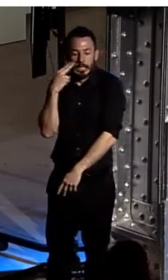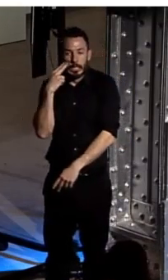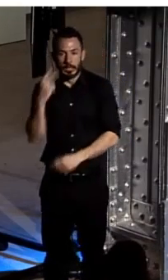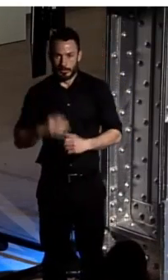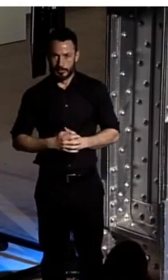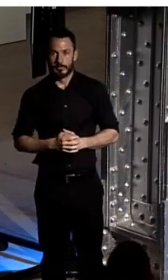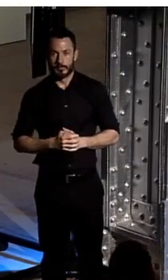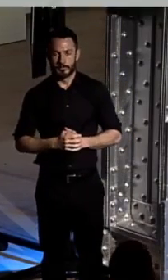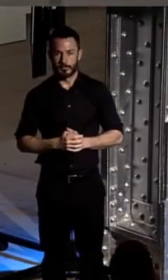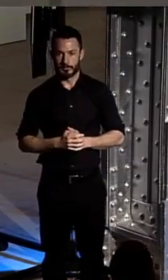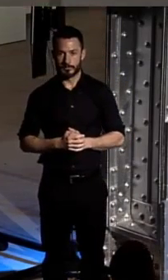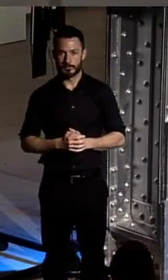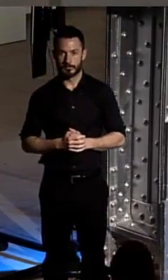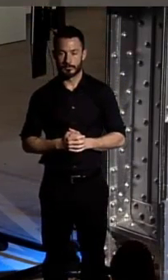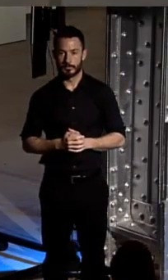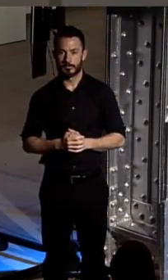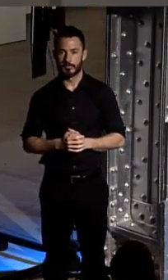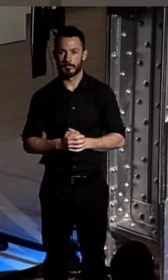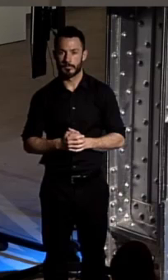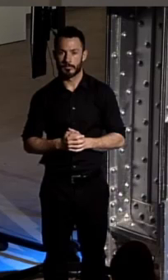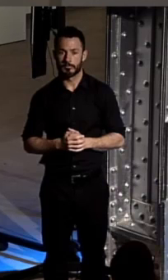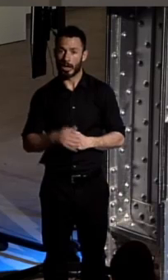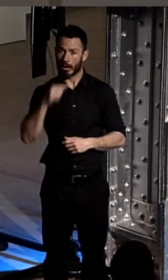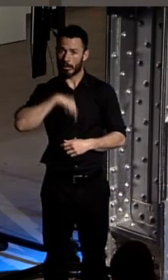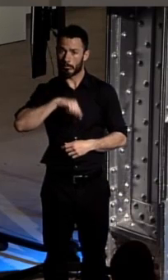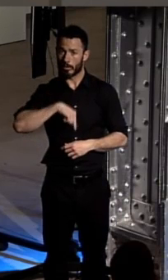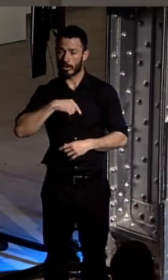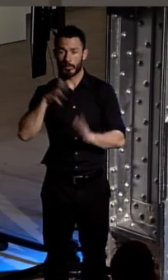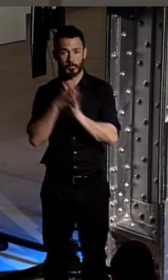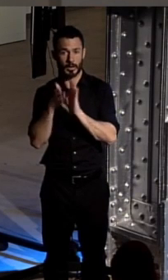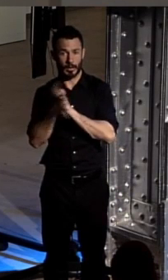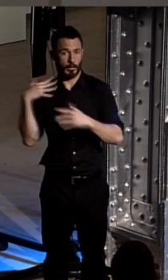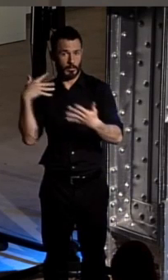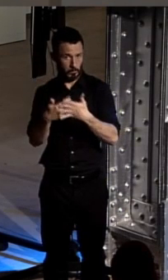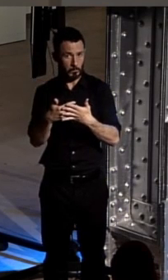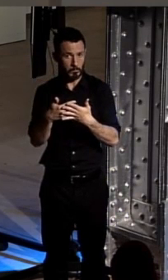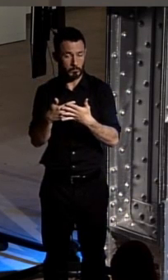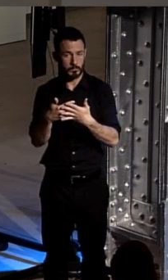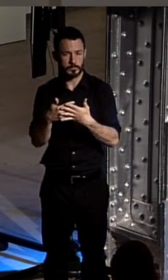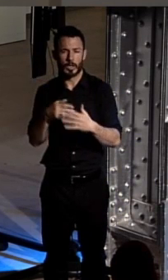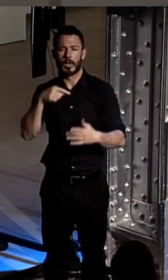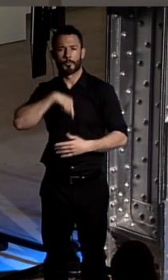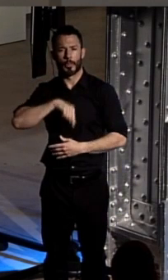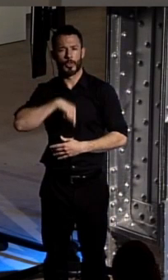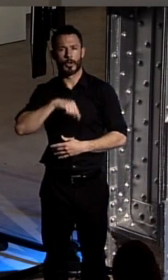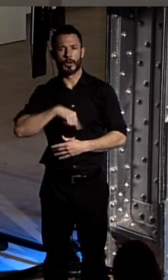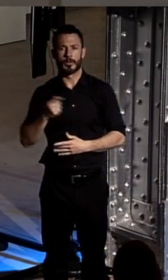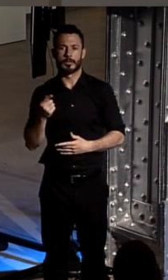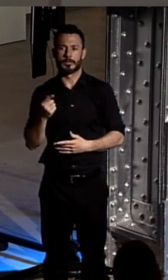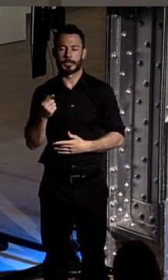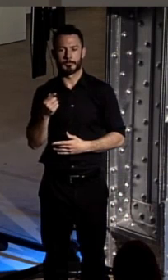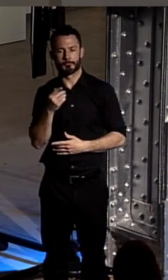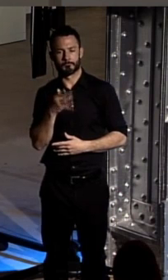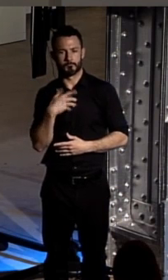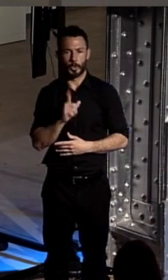Pero todas estas emociones que he explicado hasta ahora son emociones como si dijésemos, o no deseadas o